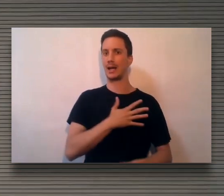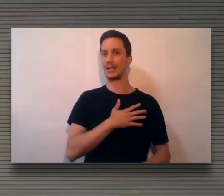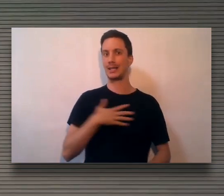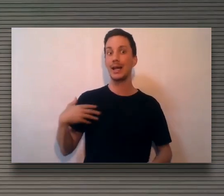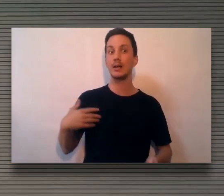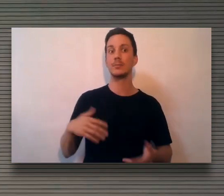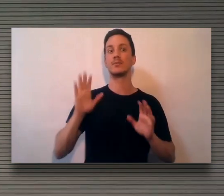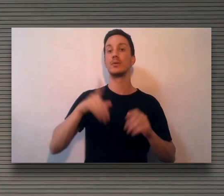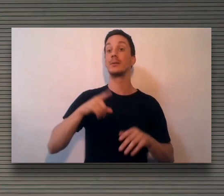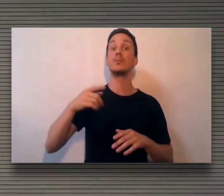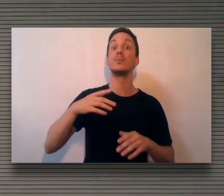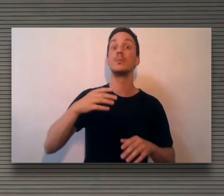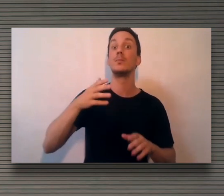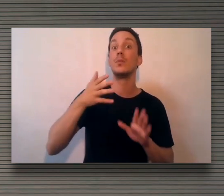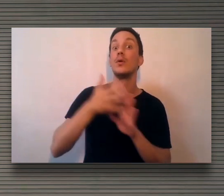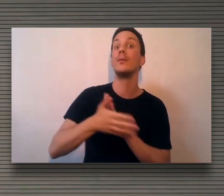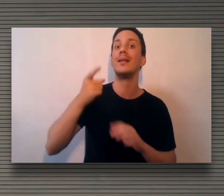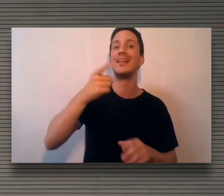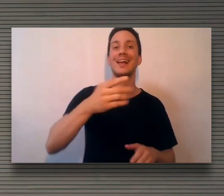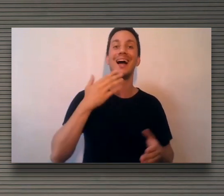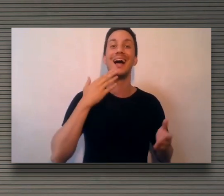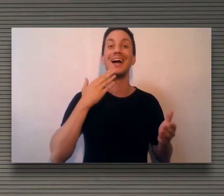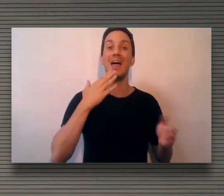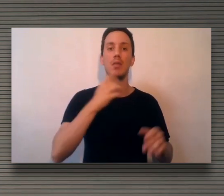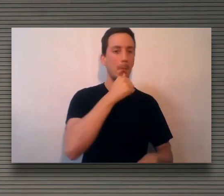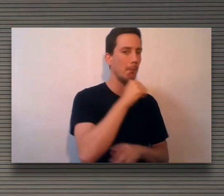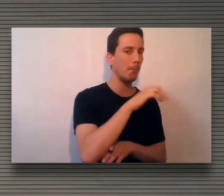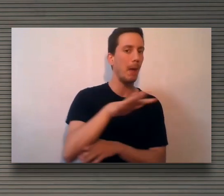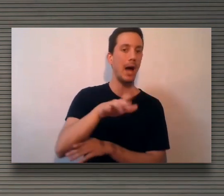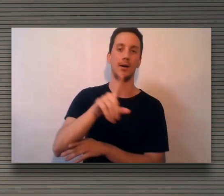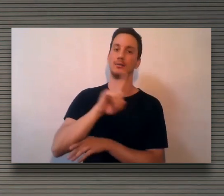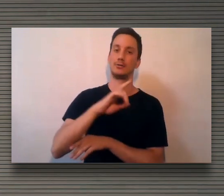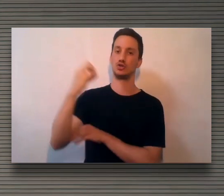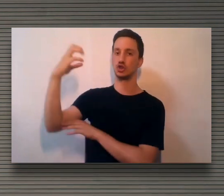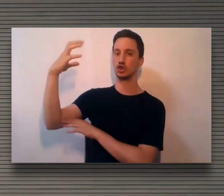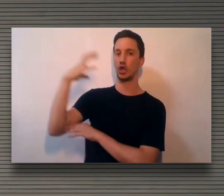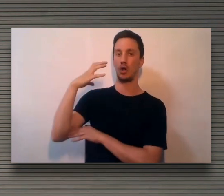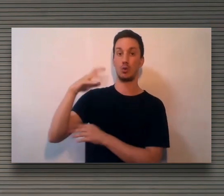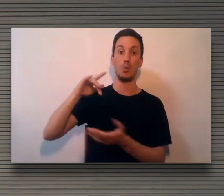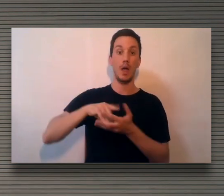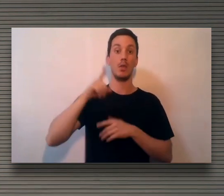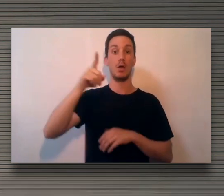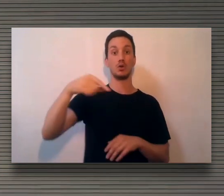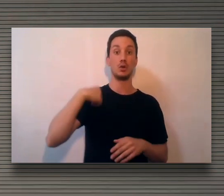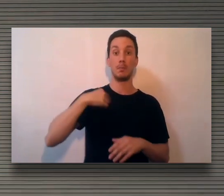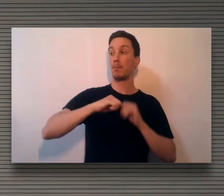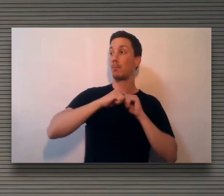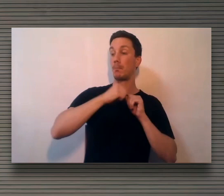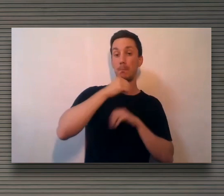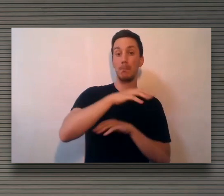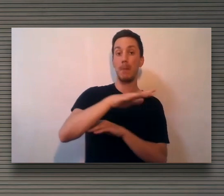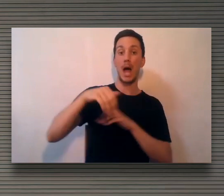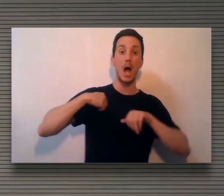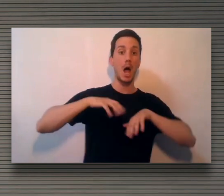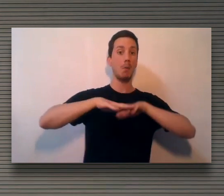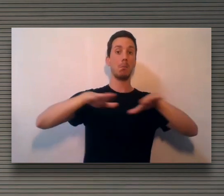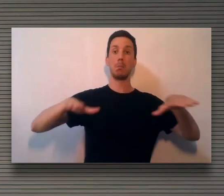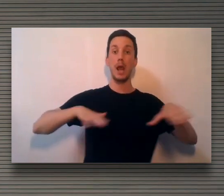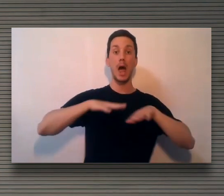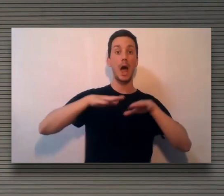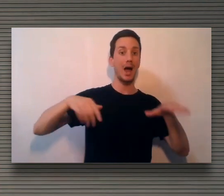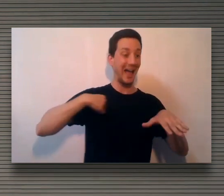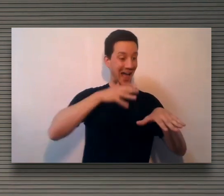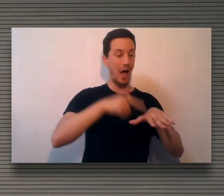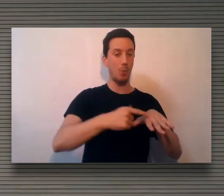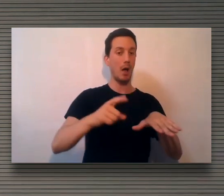mar, es el sol. Es el sol. Lo que pasa que cuando estás en la playa es cuando más estás expuesto al sol habitualmente y